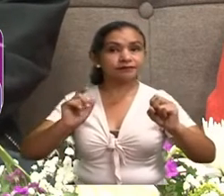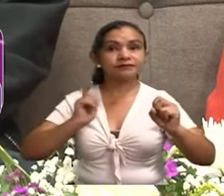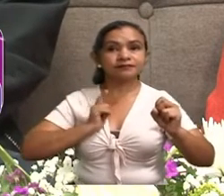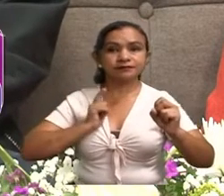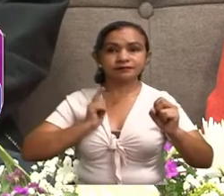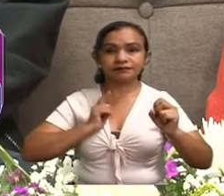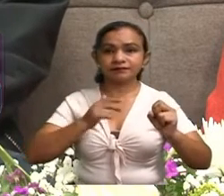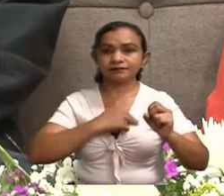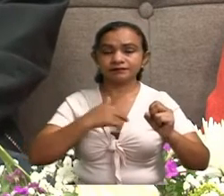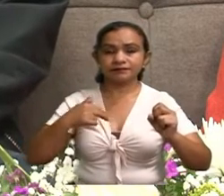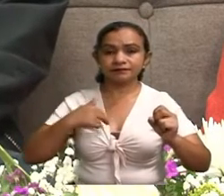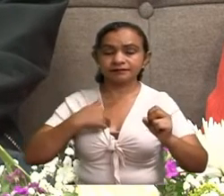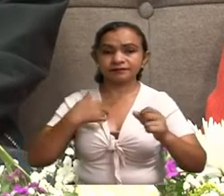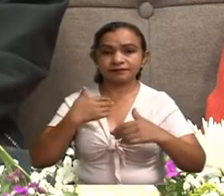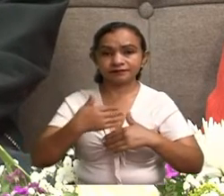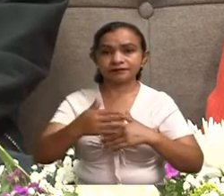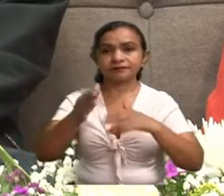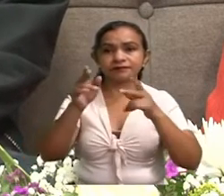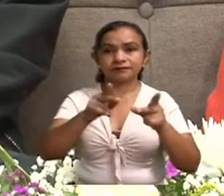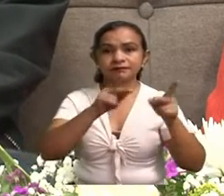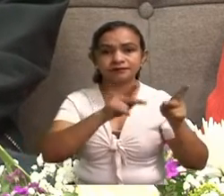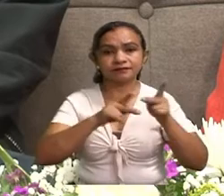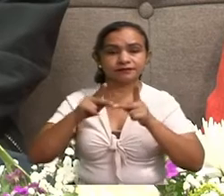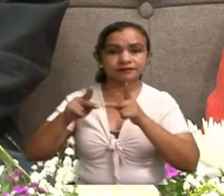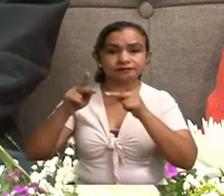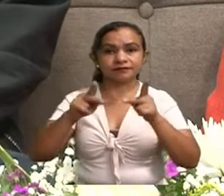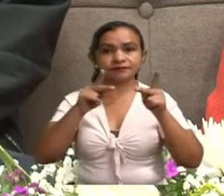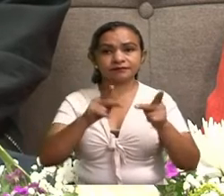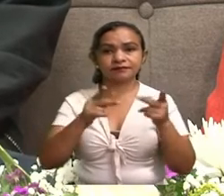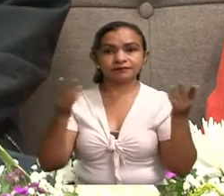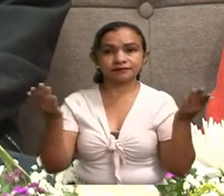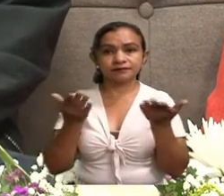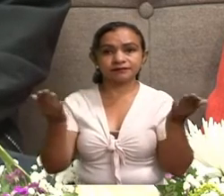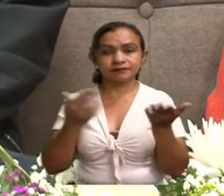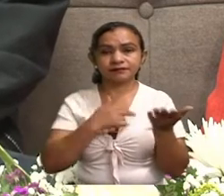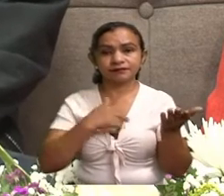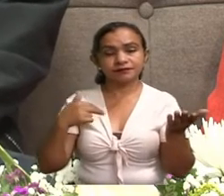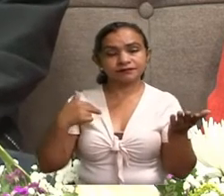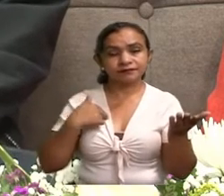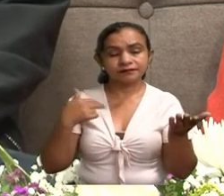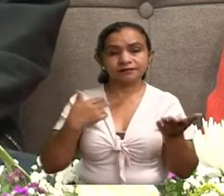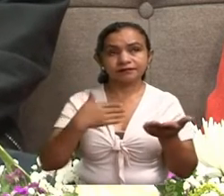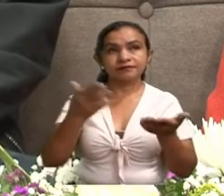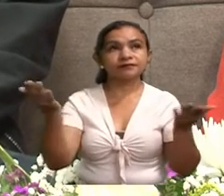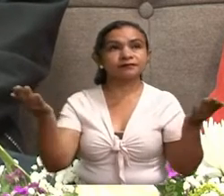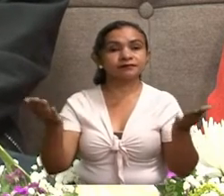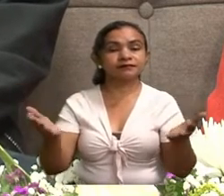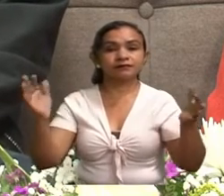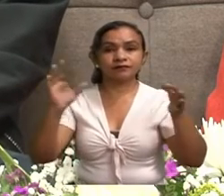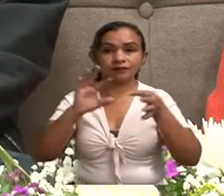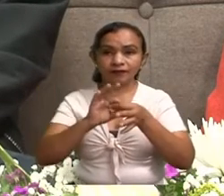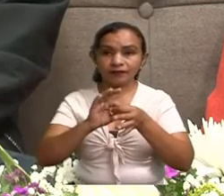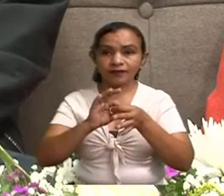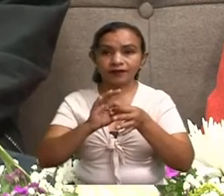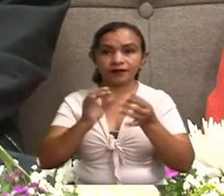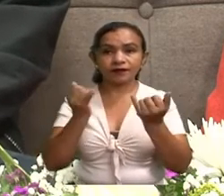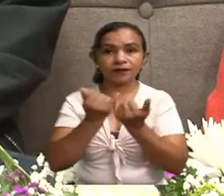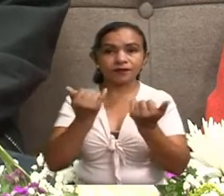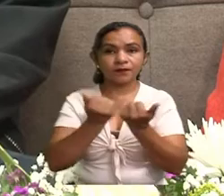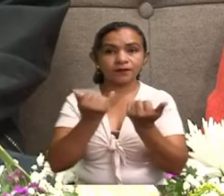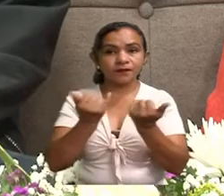aglutinando a los actores sociales que están íntimamente ligados al tema del agua